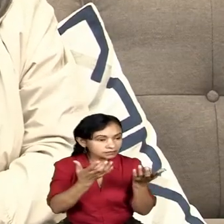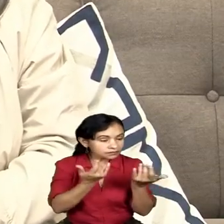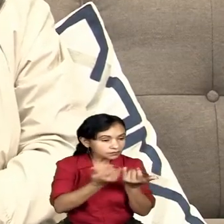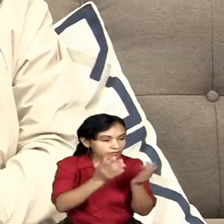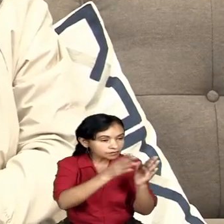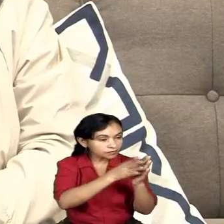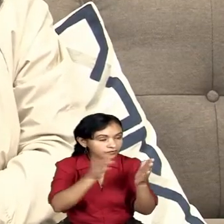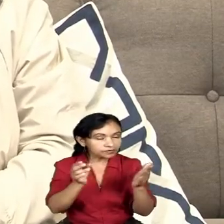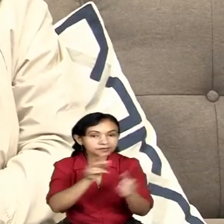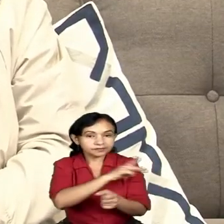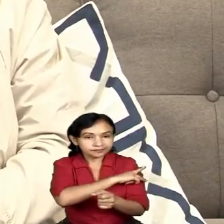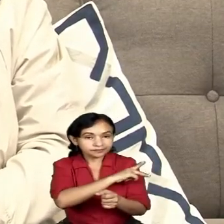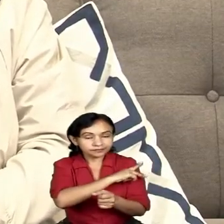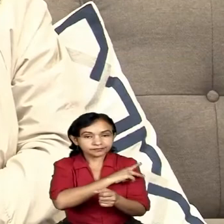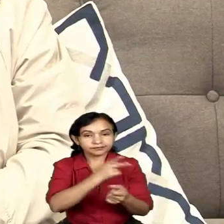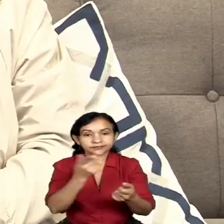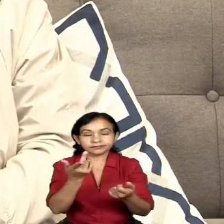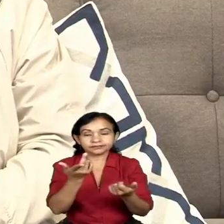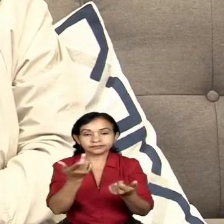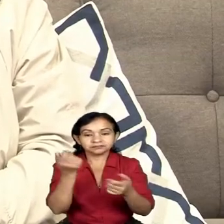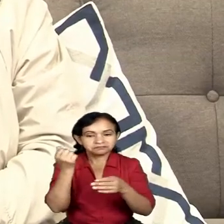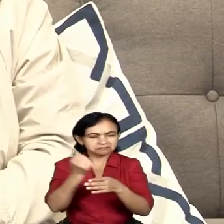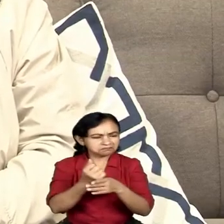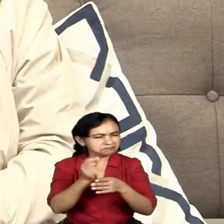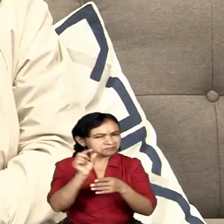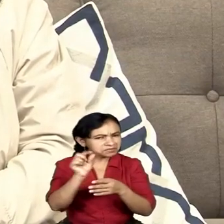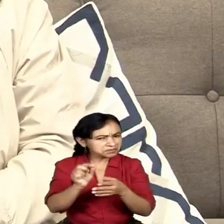bajos índices de criminalidad